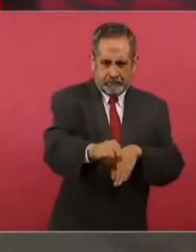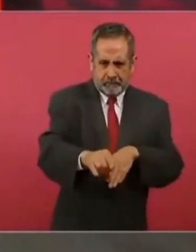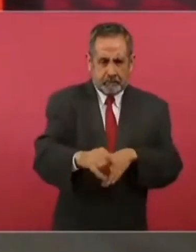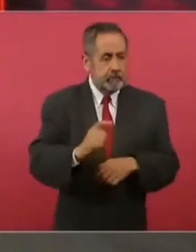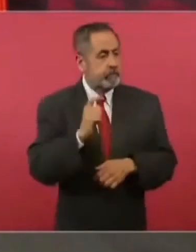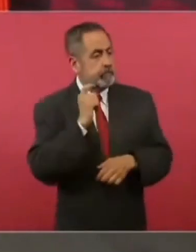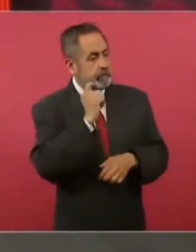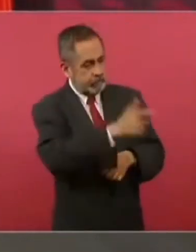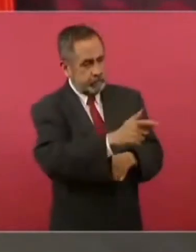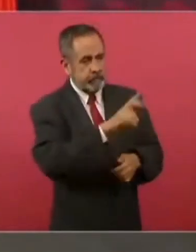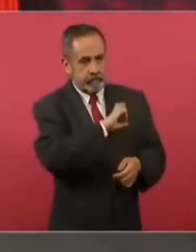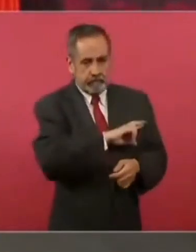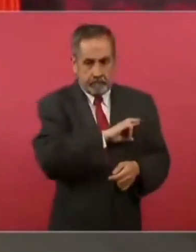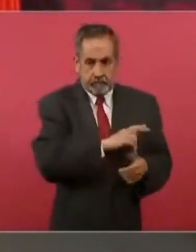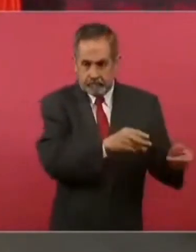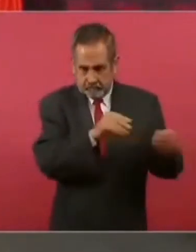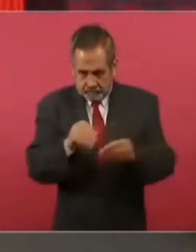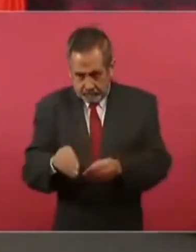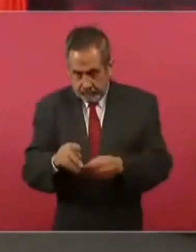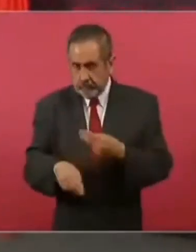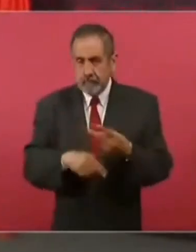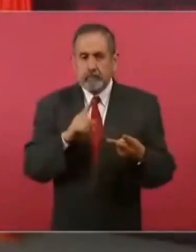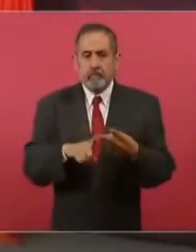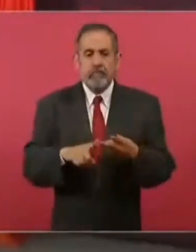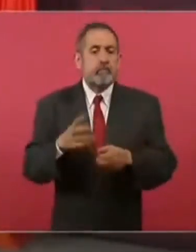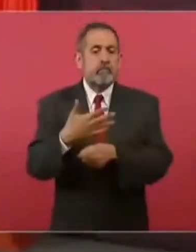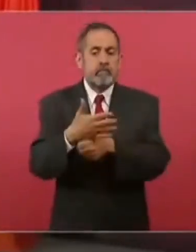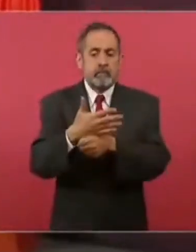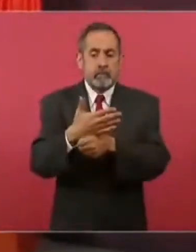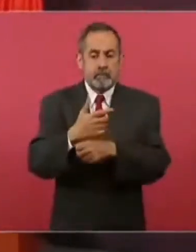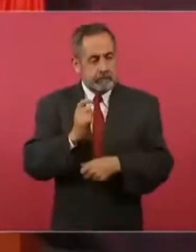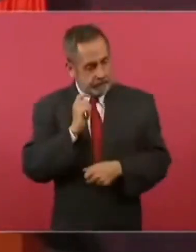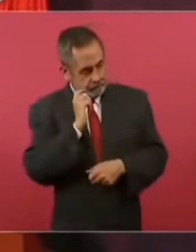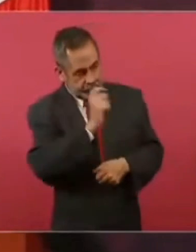otra empresa tiene el contrato de las ambulancias,